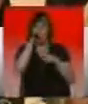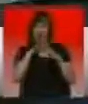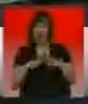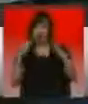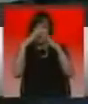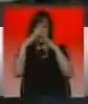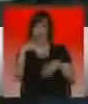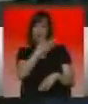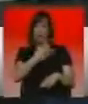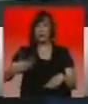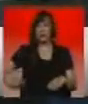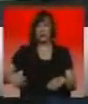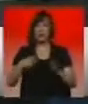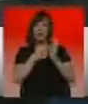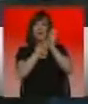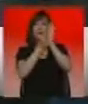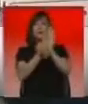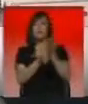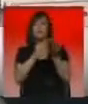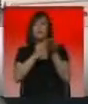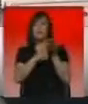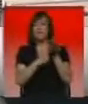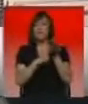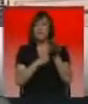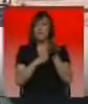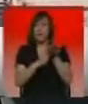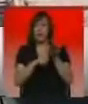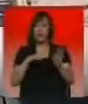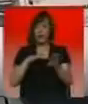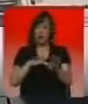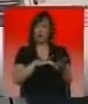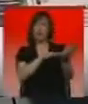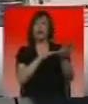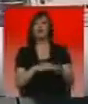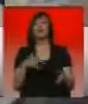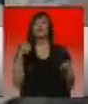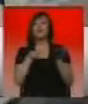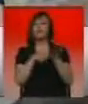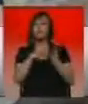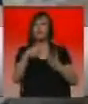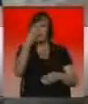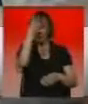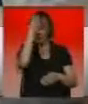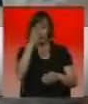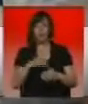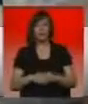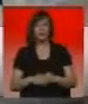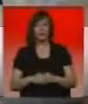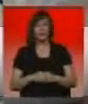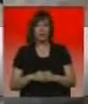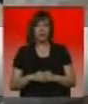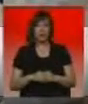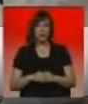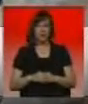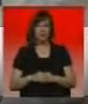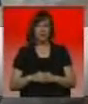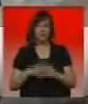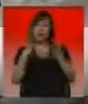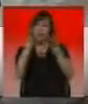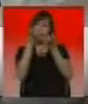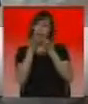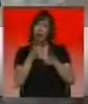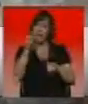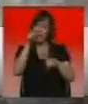la sesión de la Comisión de Fiscalización para respaldar al ministro Augusto Espinosa. Están tratando de deslegitimar todo lo